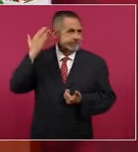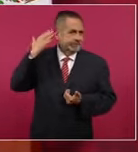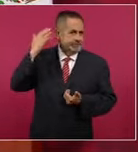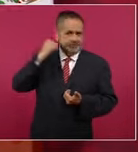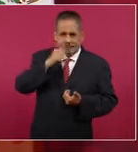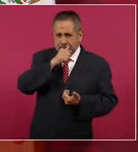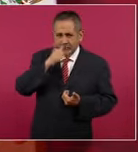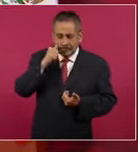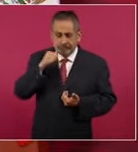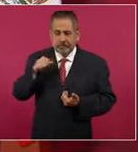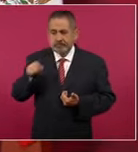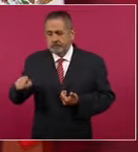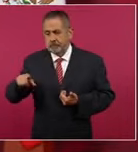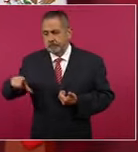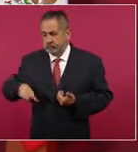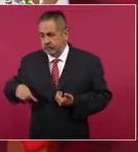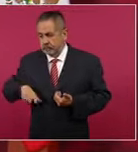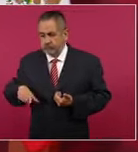del clero,